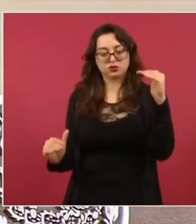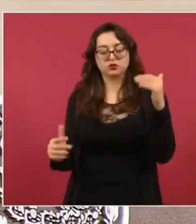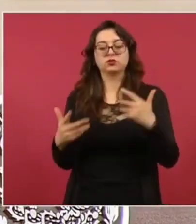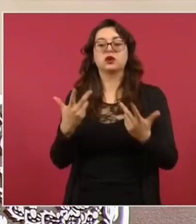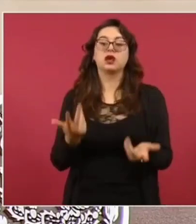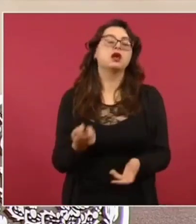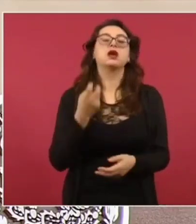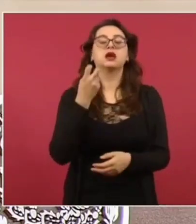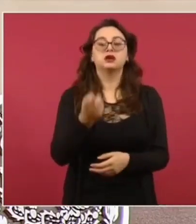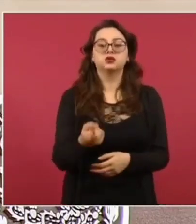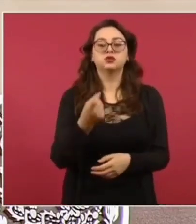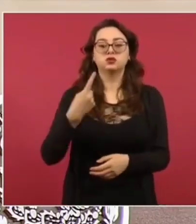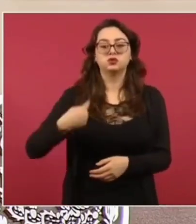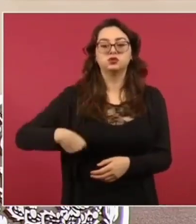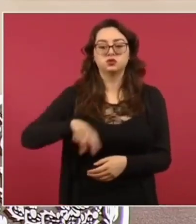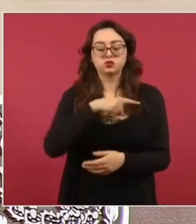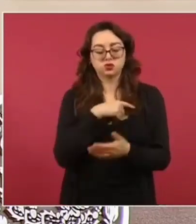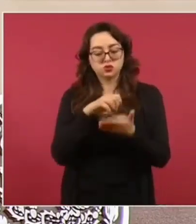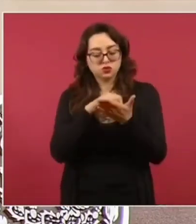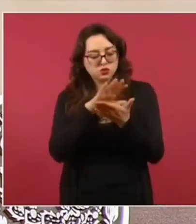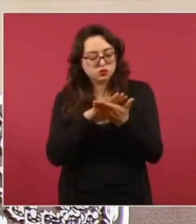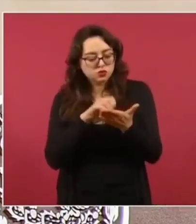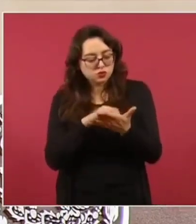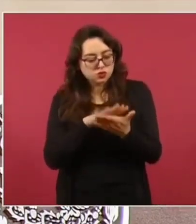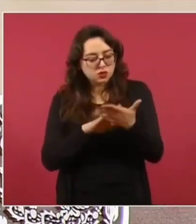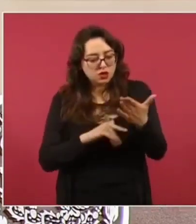documentadas indican un promedio de